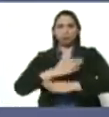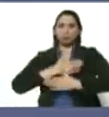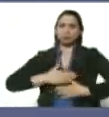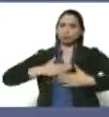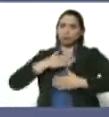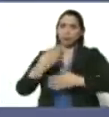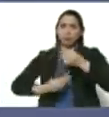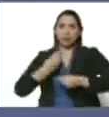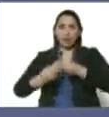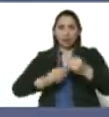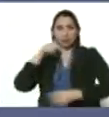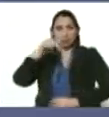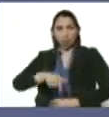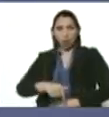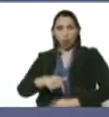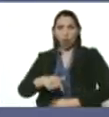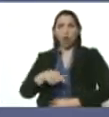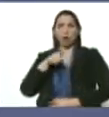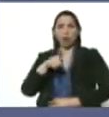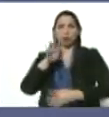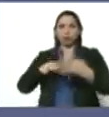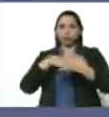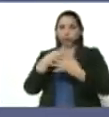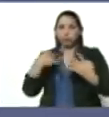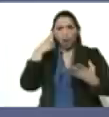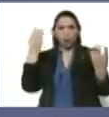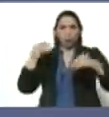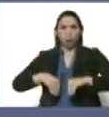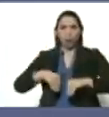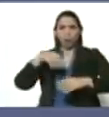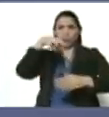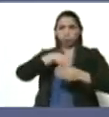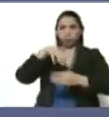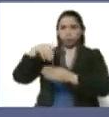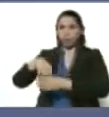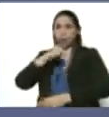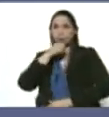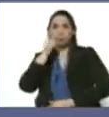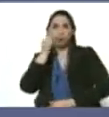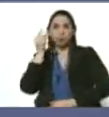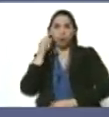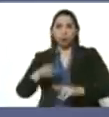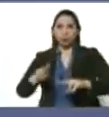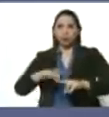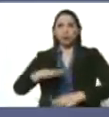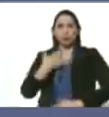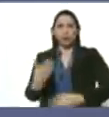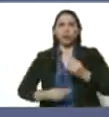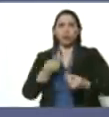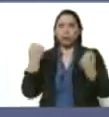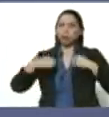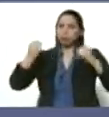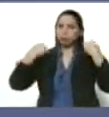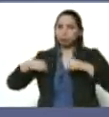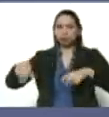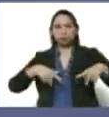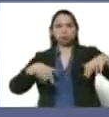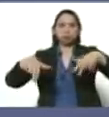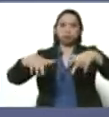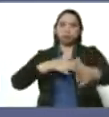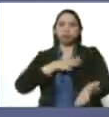se realizó hoy esta franja horaria dentro de la cuarentena. Abuelos y niños pudieron hacer entonces ejercicios,